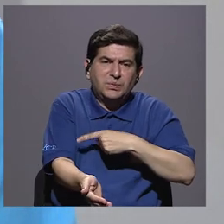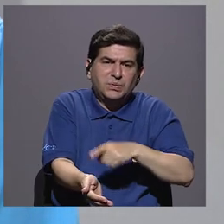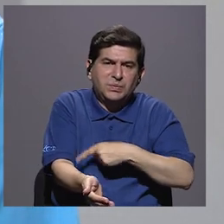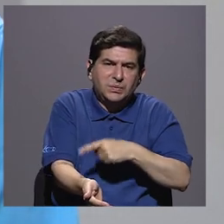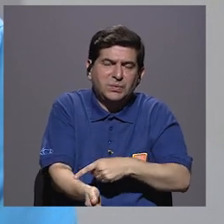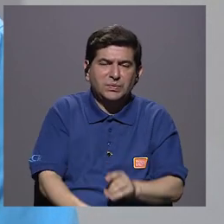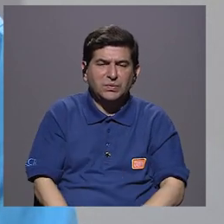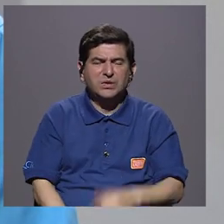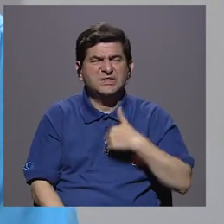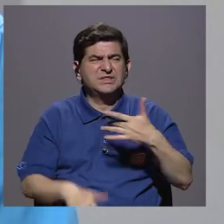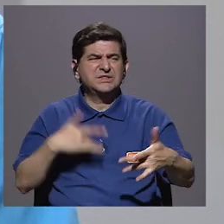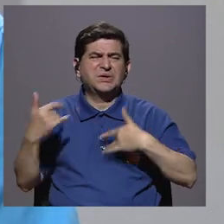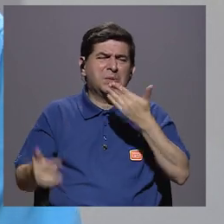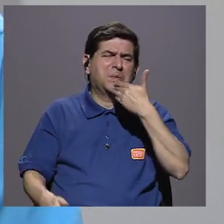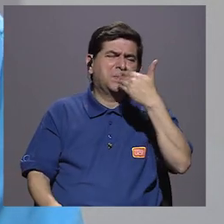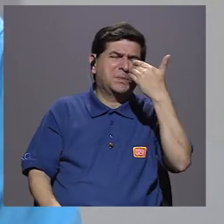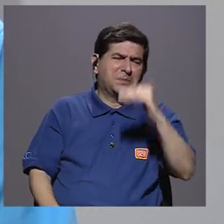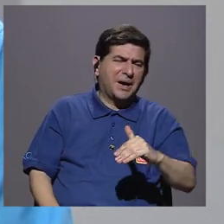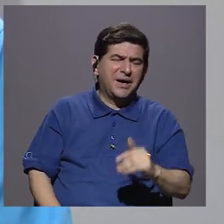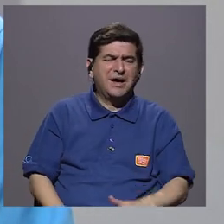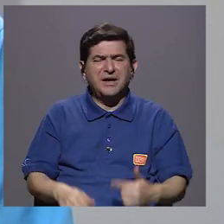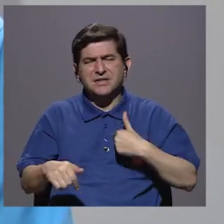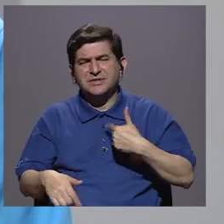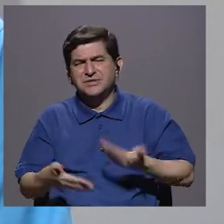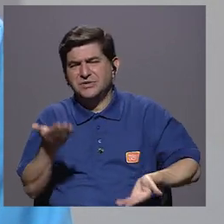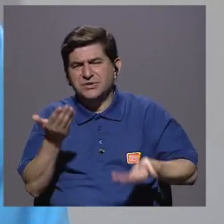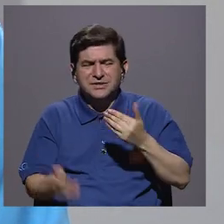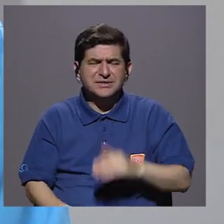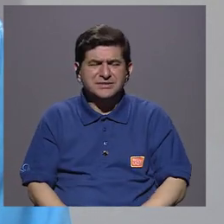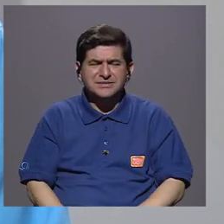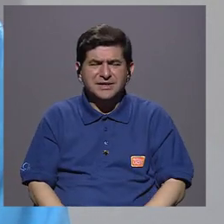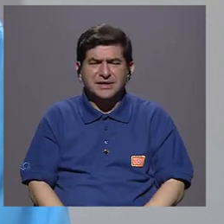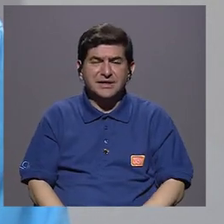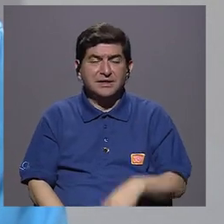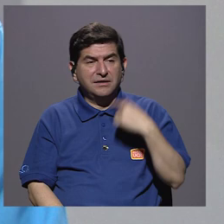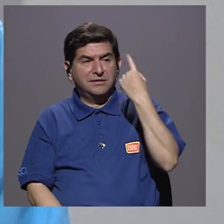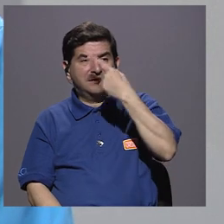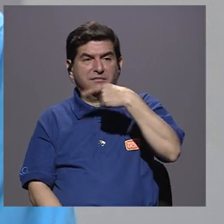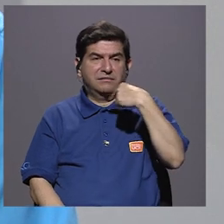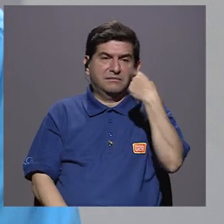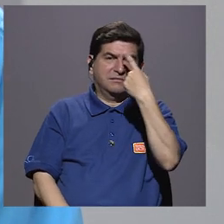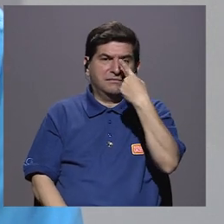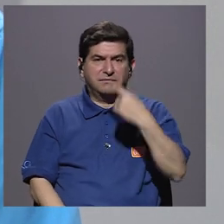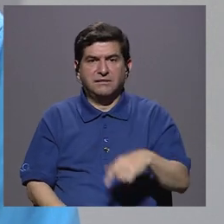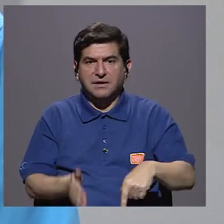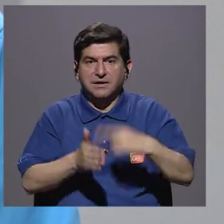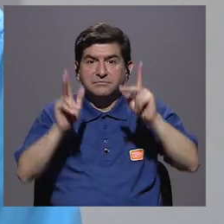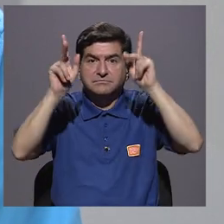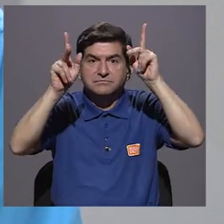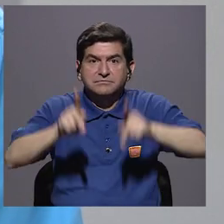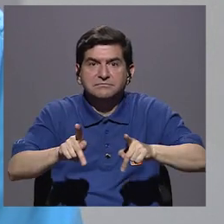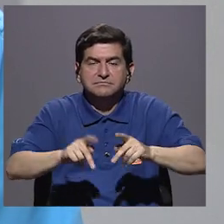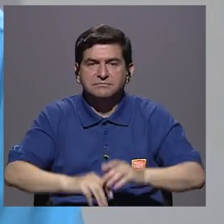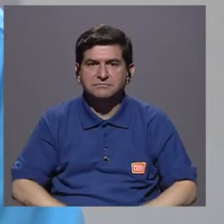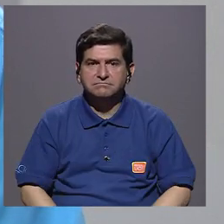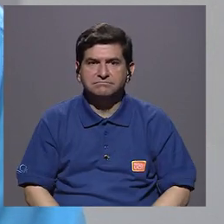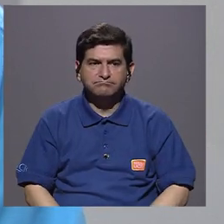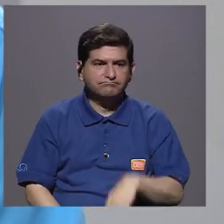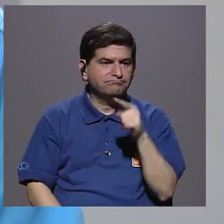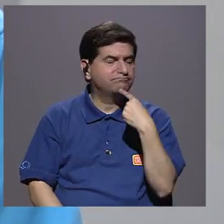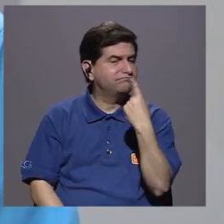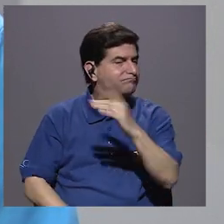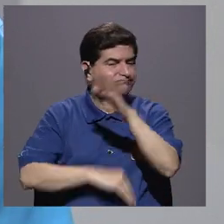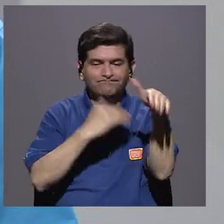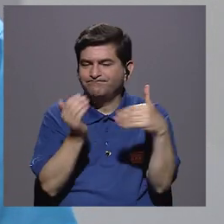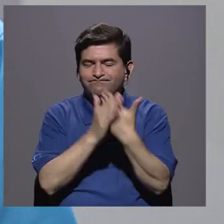diabetes, me he sentido mal, me he sentido desganado, estoy sintiendo mareos, porque a veces la gente no